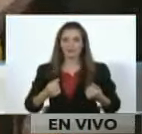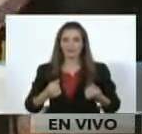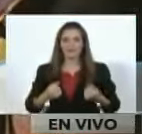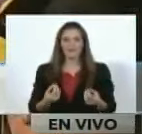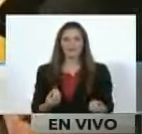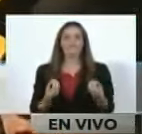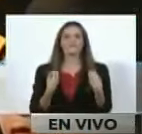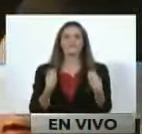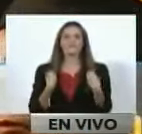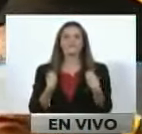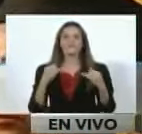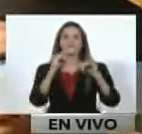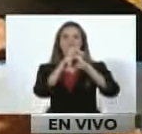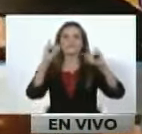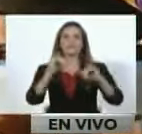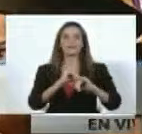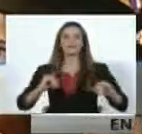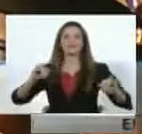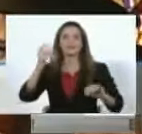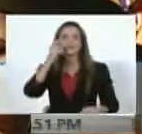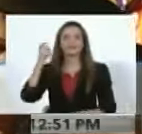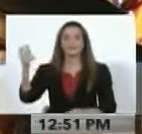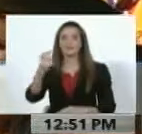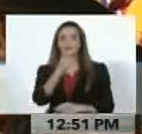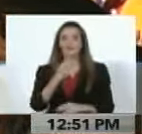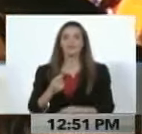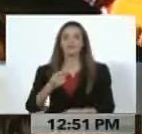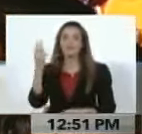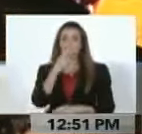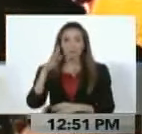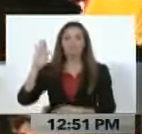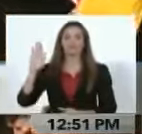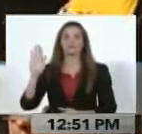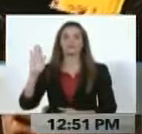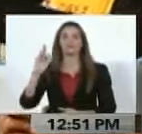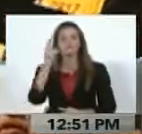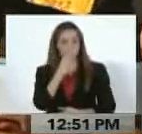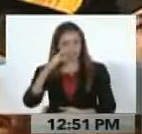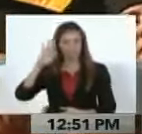vida y la felicidad del pueblo. Así lo juran.